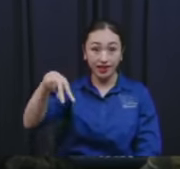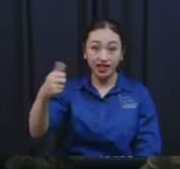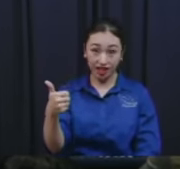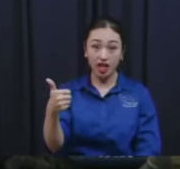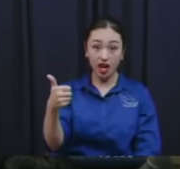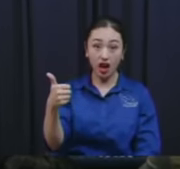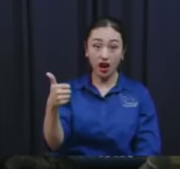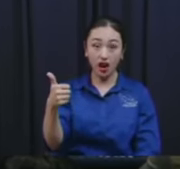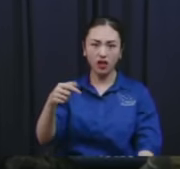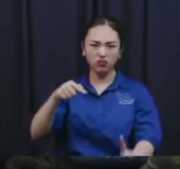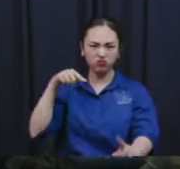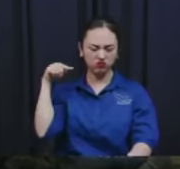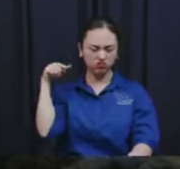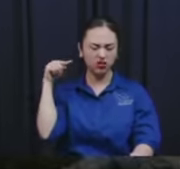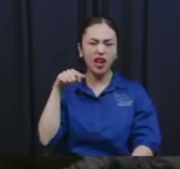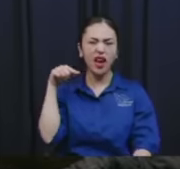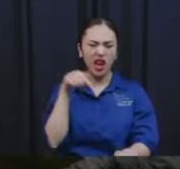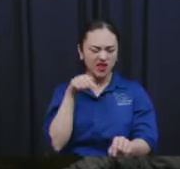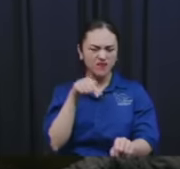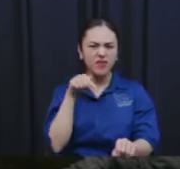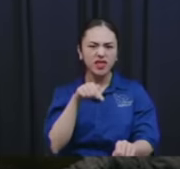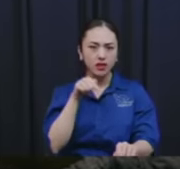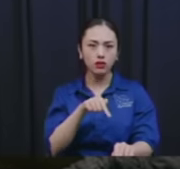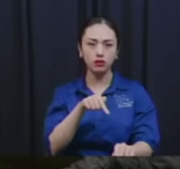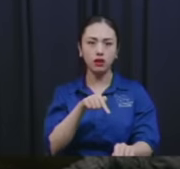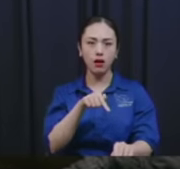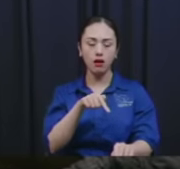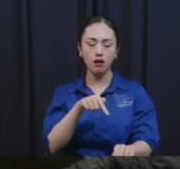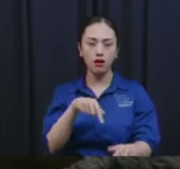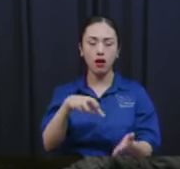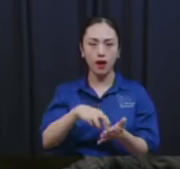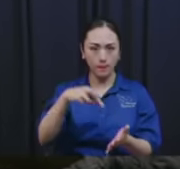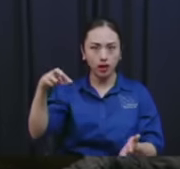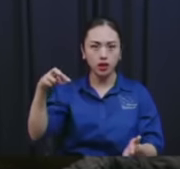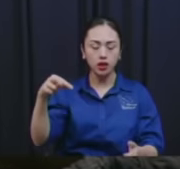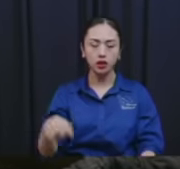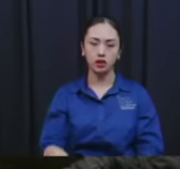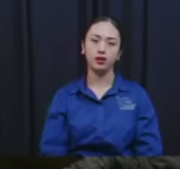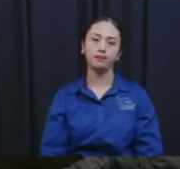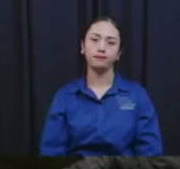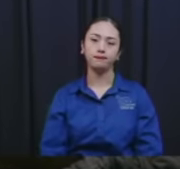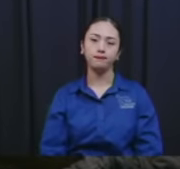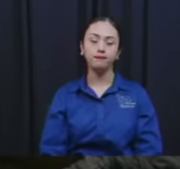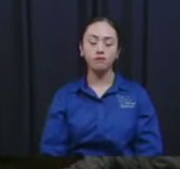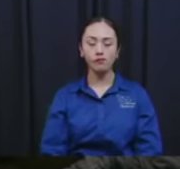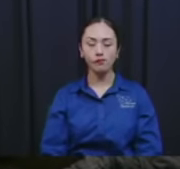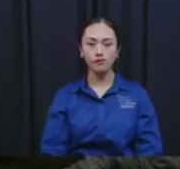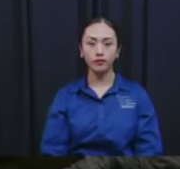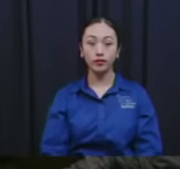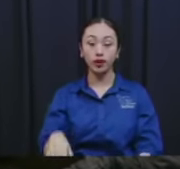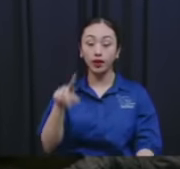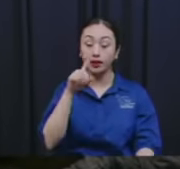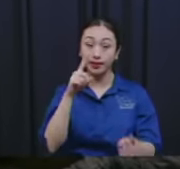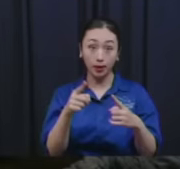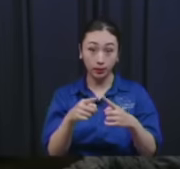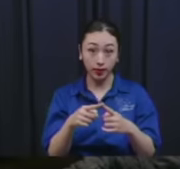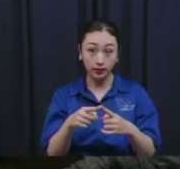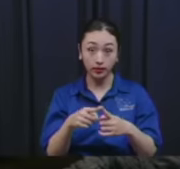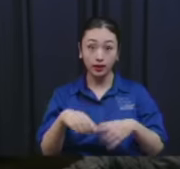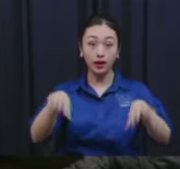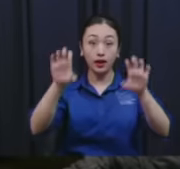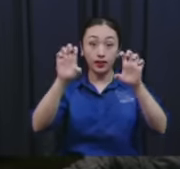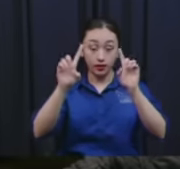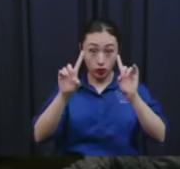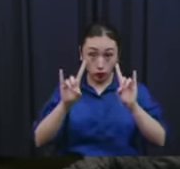hermano Qué tremendo es que yo no sé si estamos en autos de lo que está pasando pero Estados Unidos no solo mandó su submarino nuclear más